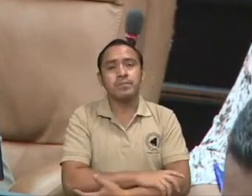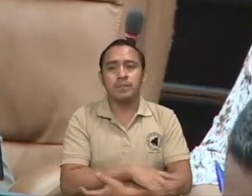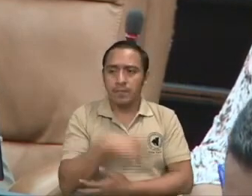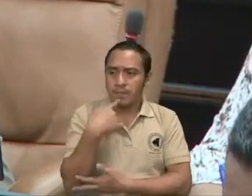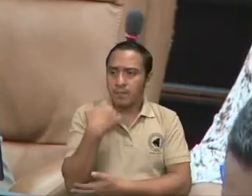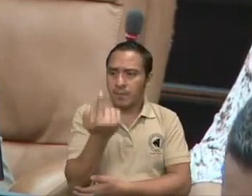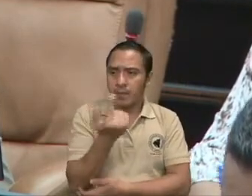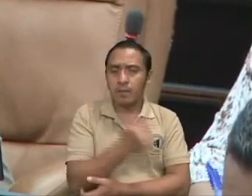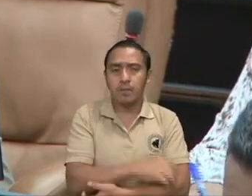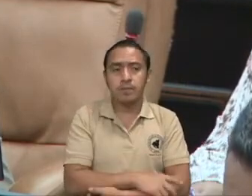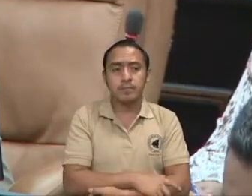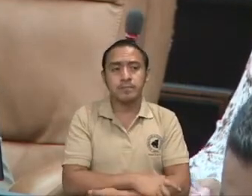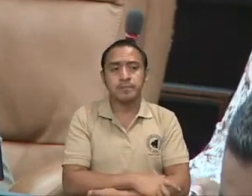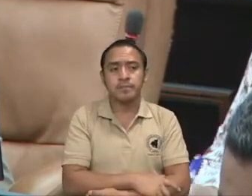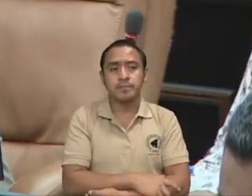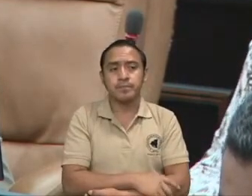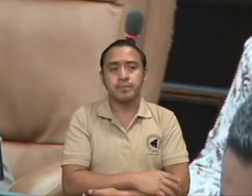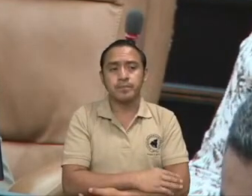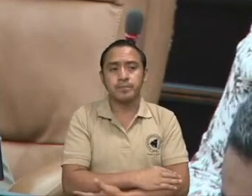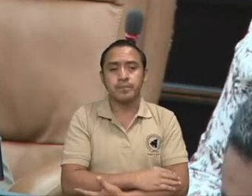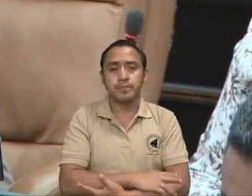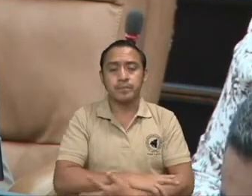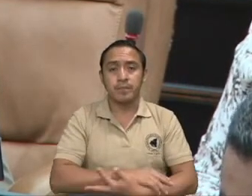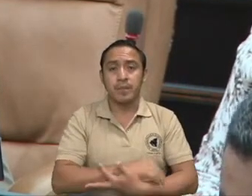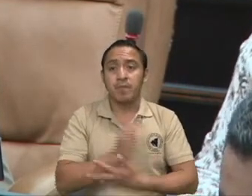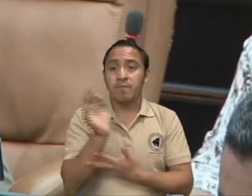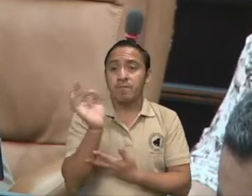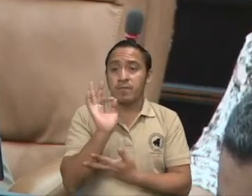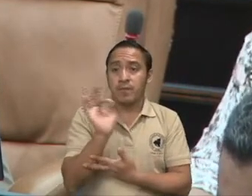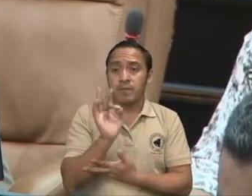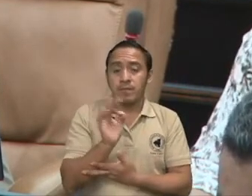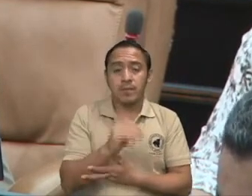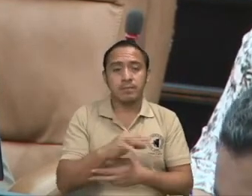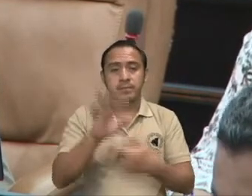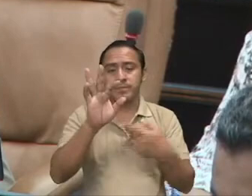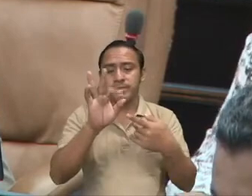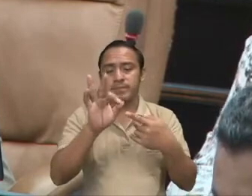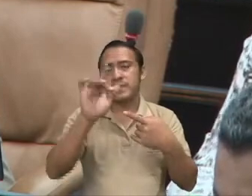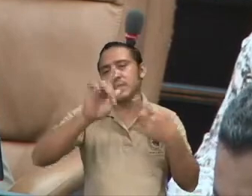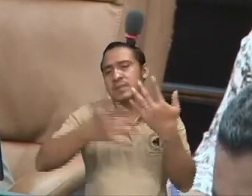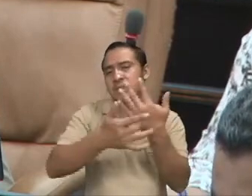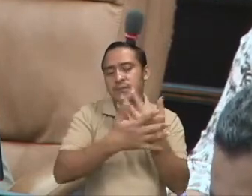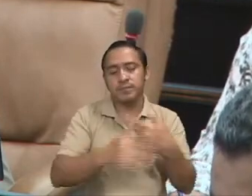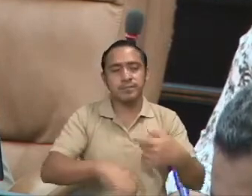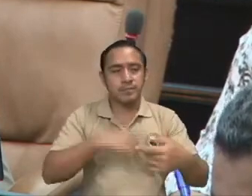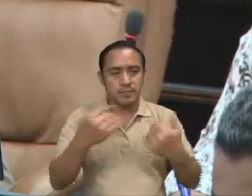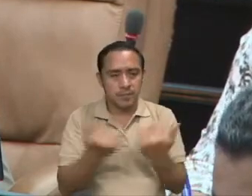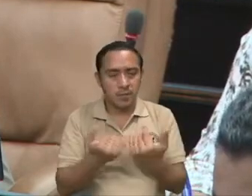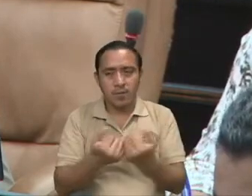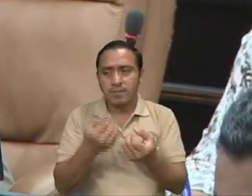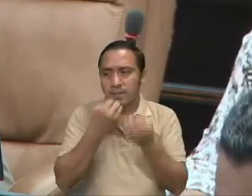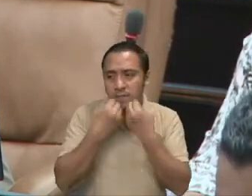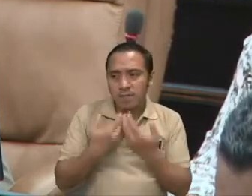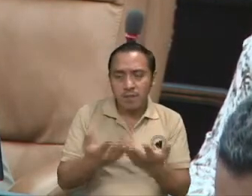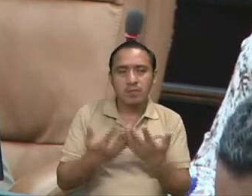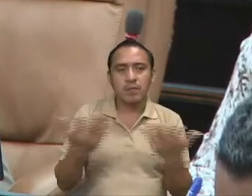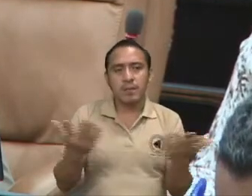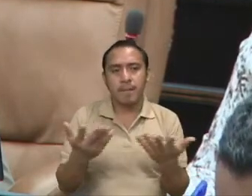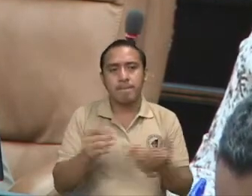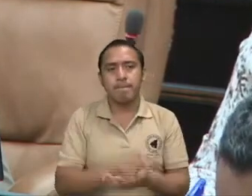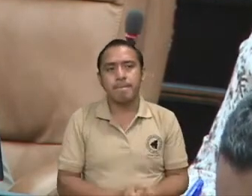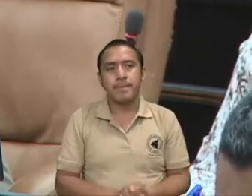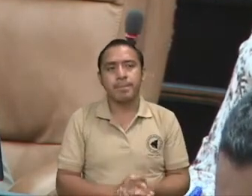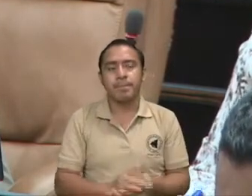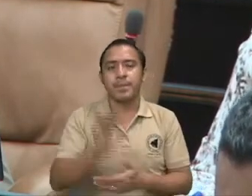hizo referencia del aspecto técnico, que sería la forma, pero también hizo su exponencia en la